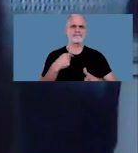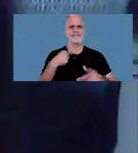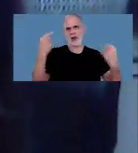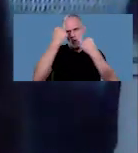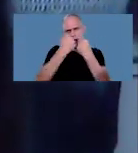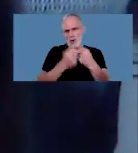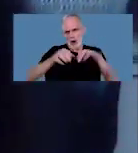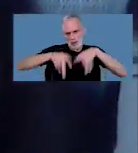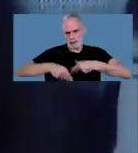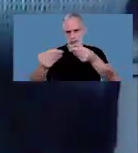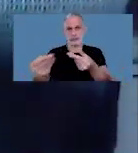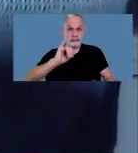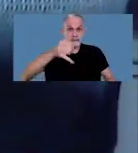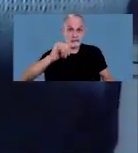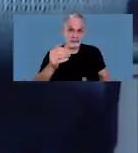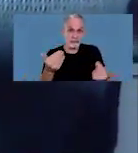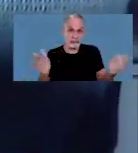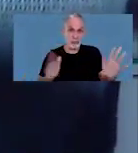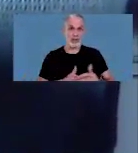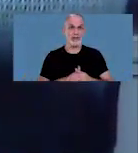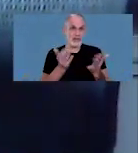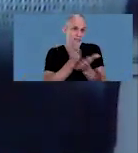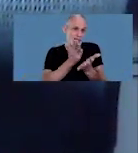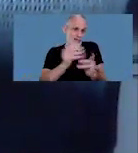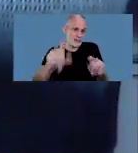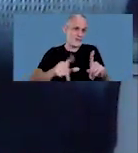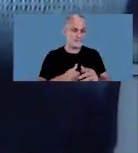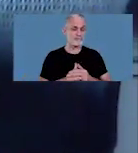O sea, sí, la posibilidad es tu derecho.